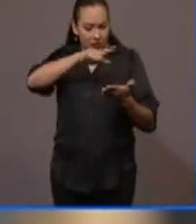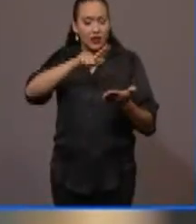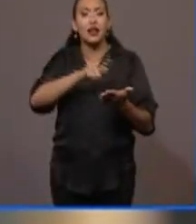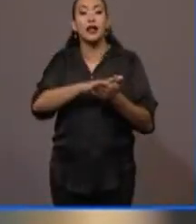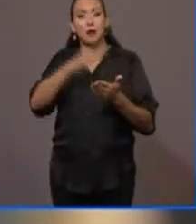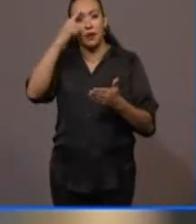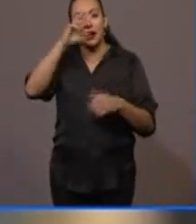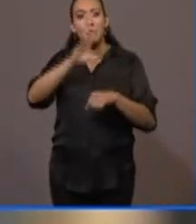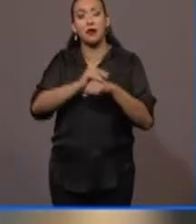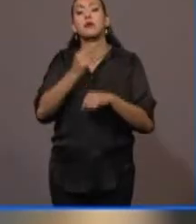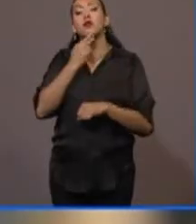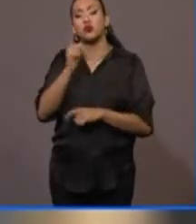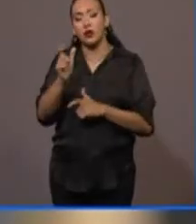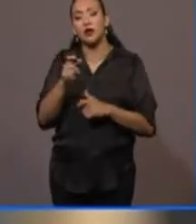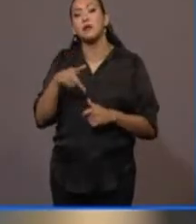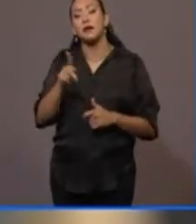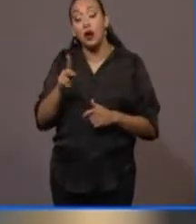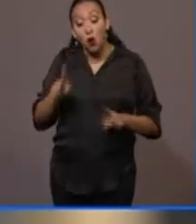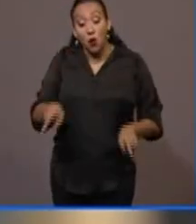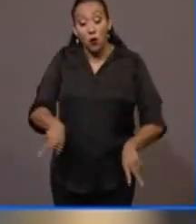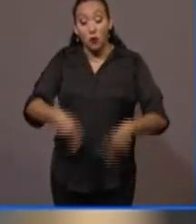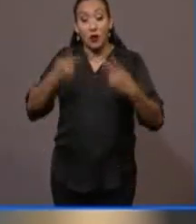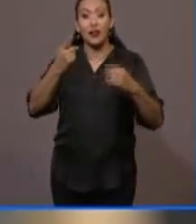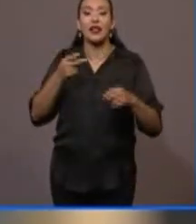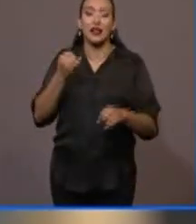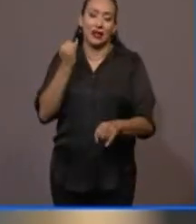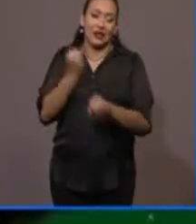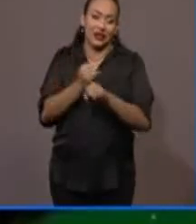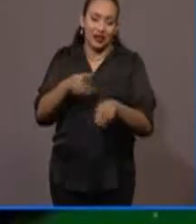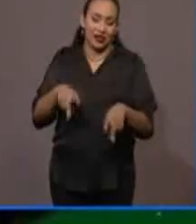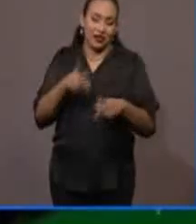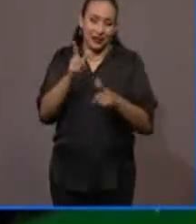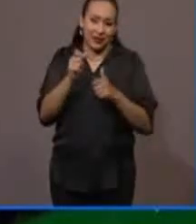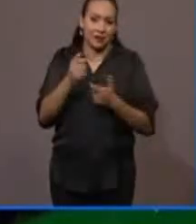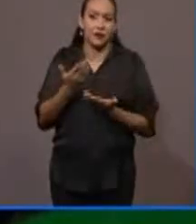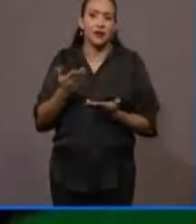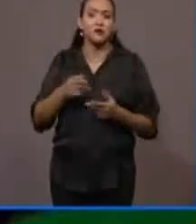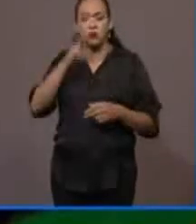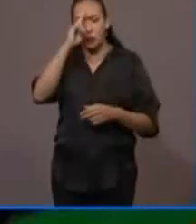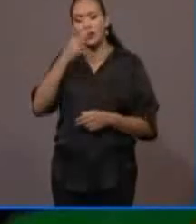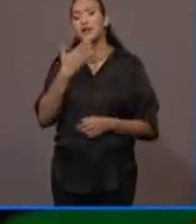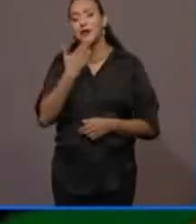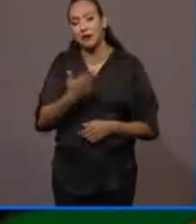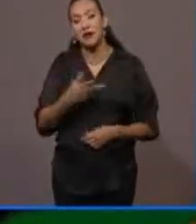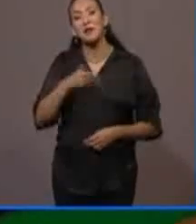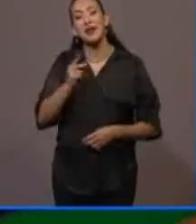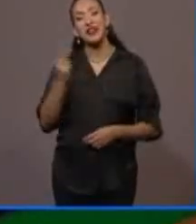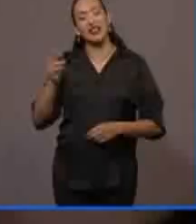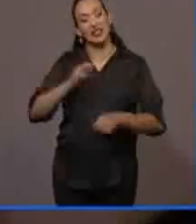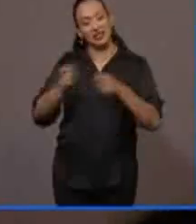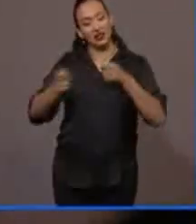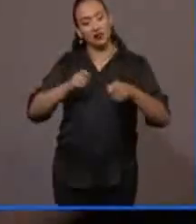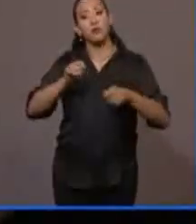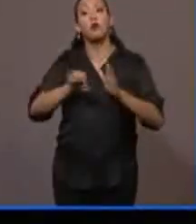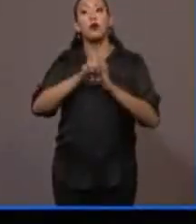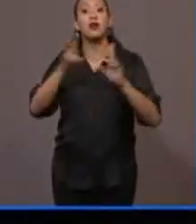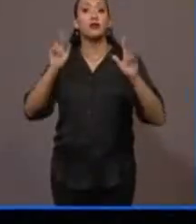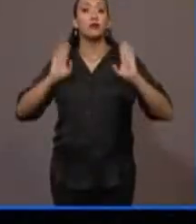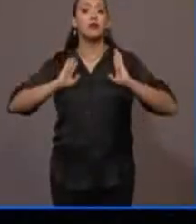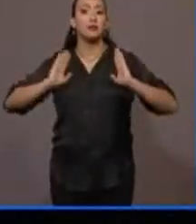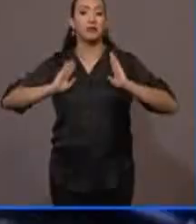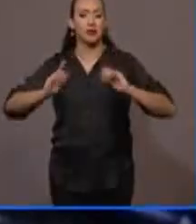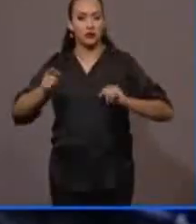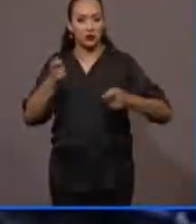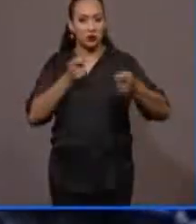sistema de licencias y que se prohíba la venta de armas por Internet, pero estima preocupante que se mantenga el control militar en materia de